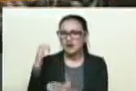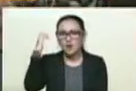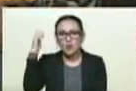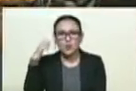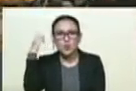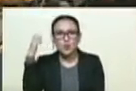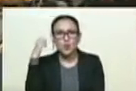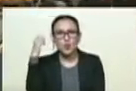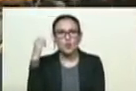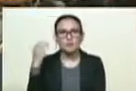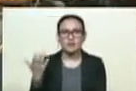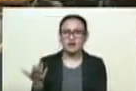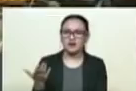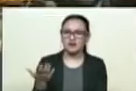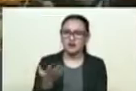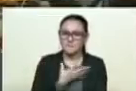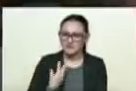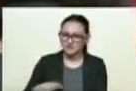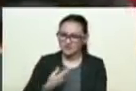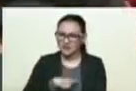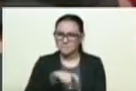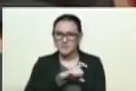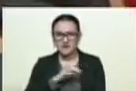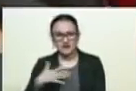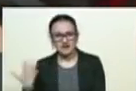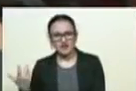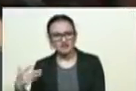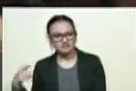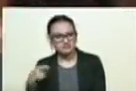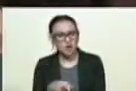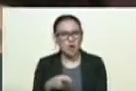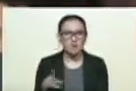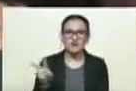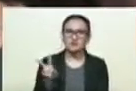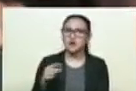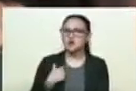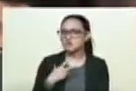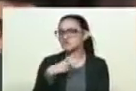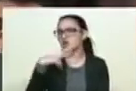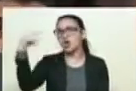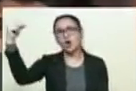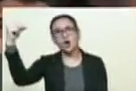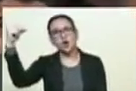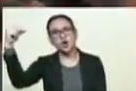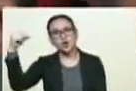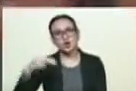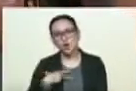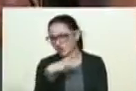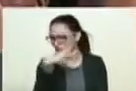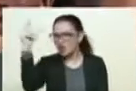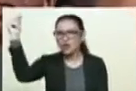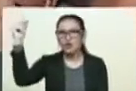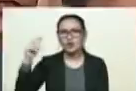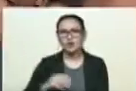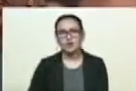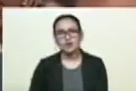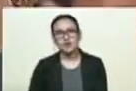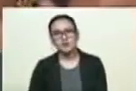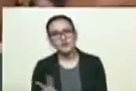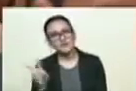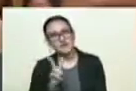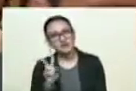quiere Mariano Rajoy gobernar nuestro país, yo digo no, no, mil veces no. Venezuela es un